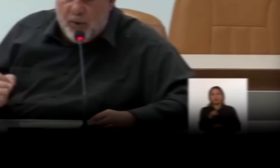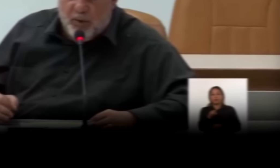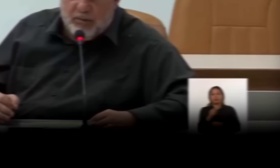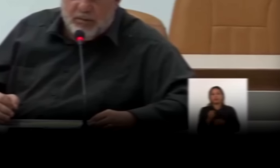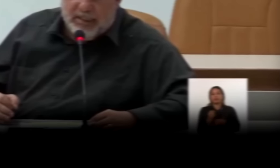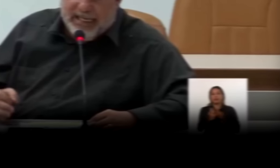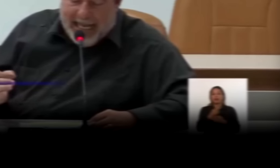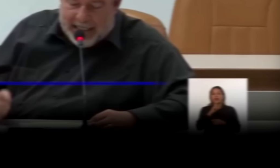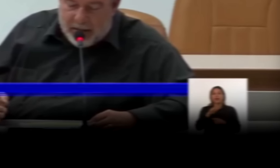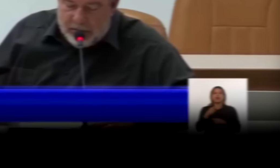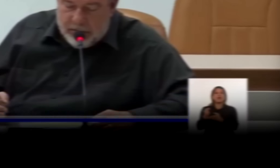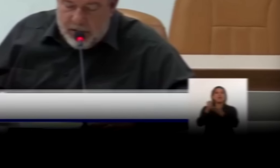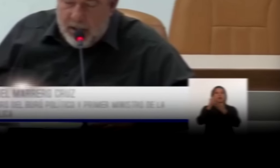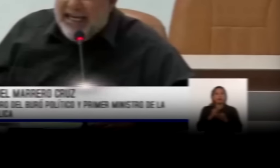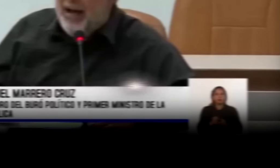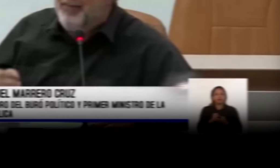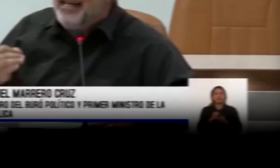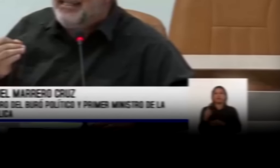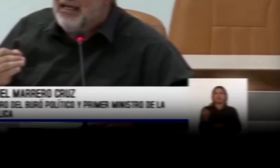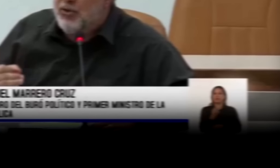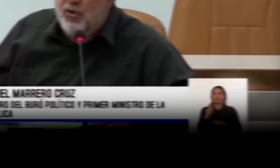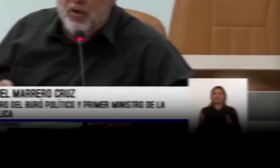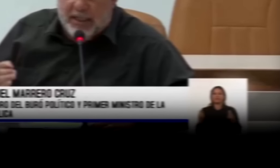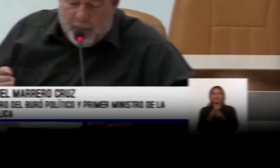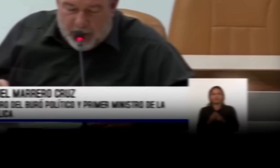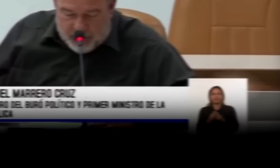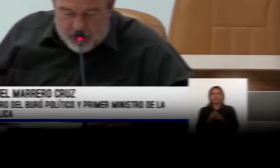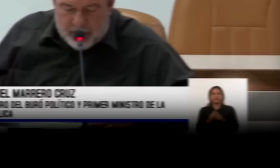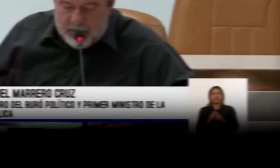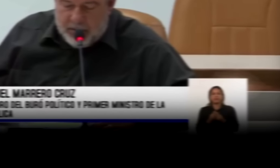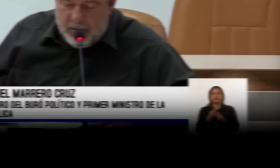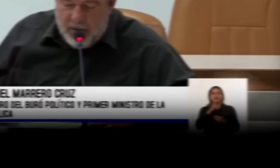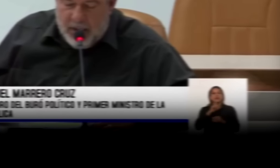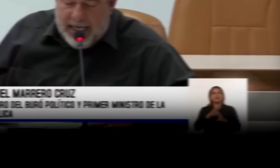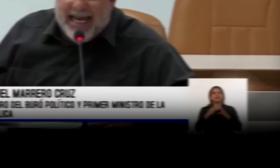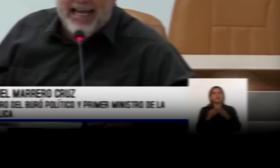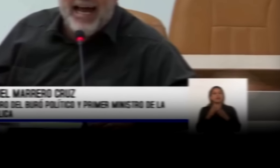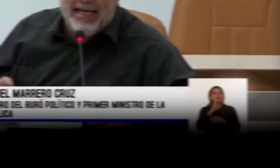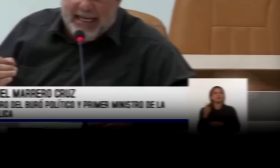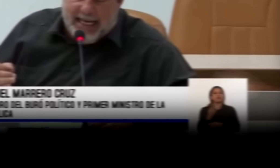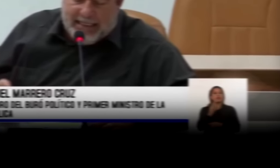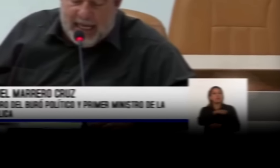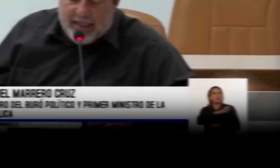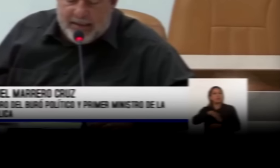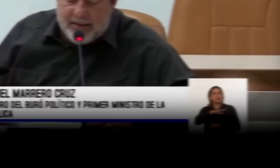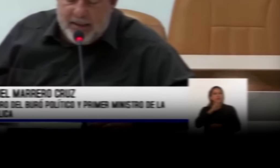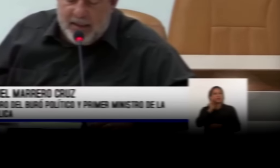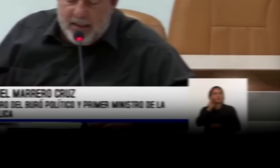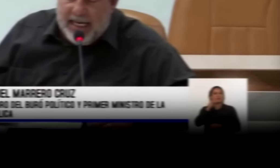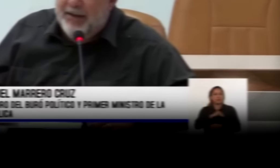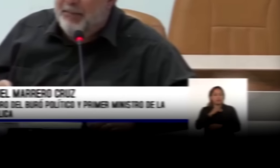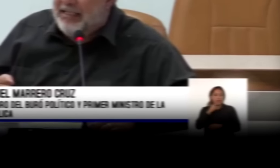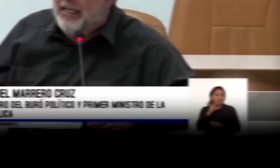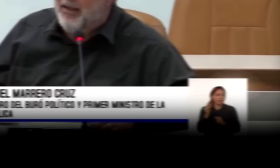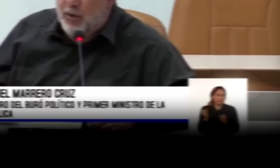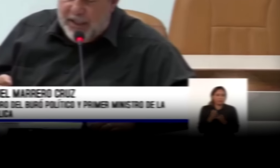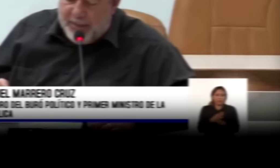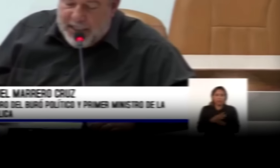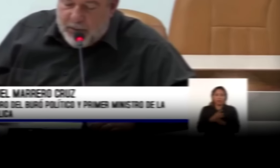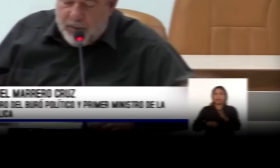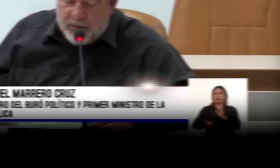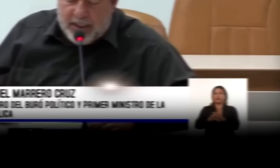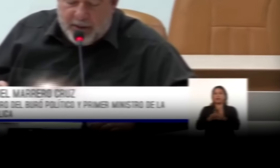la ayuda de todo crear la percepción en la población que las ilegalidades en